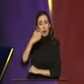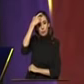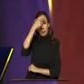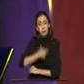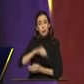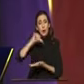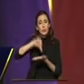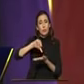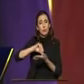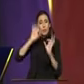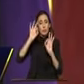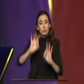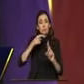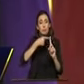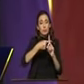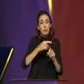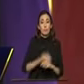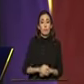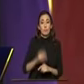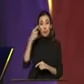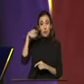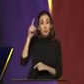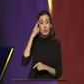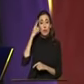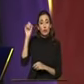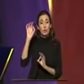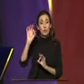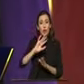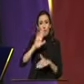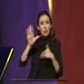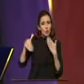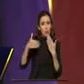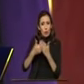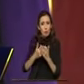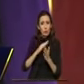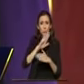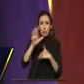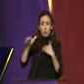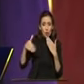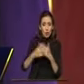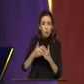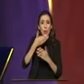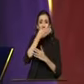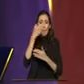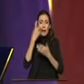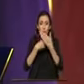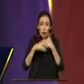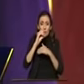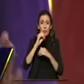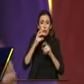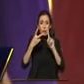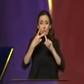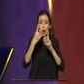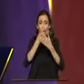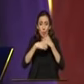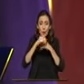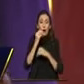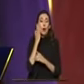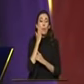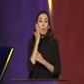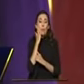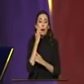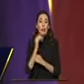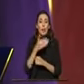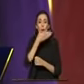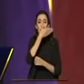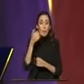ciudadano. Ahí está el milagro. Si todos hacemos el esfuerzo diario por ser el mejor hijo, la mejor madre, el